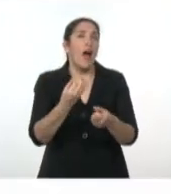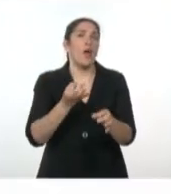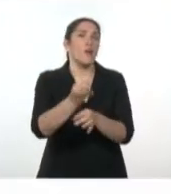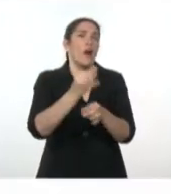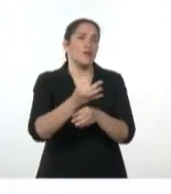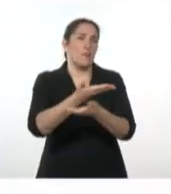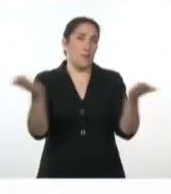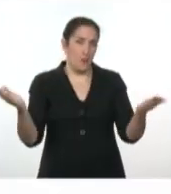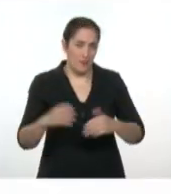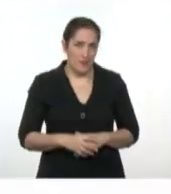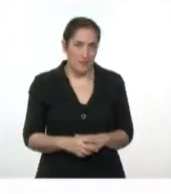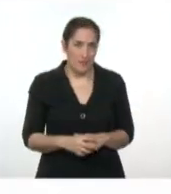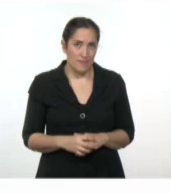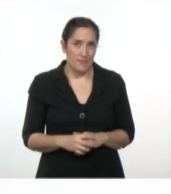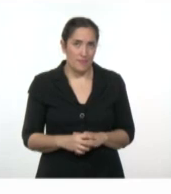pública.